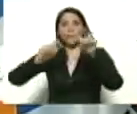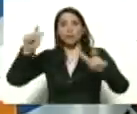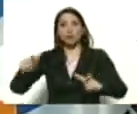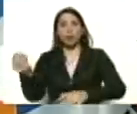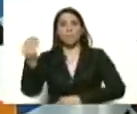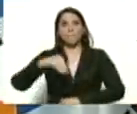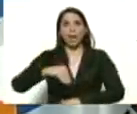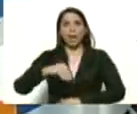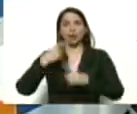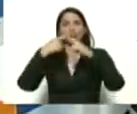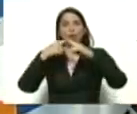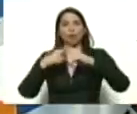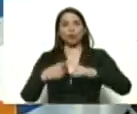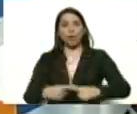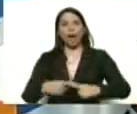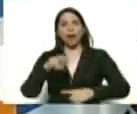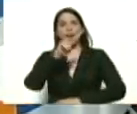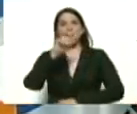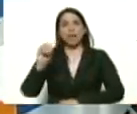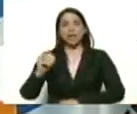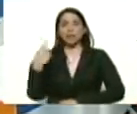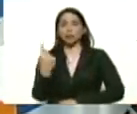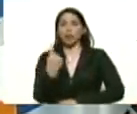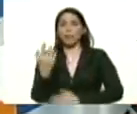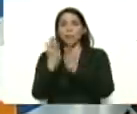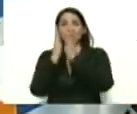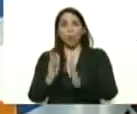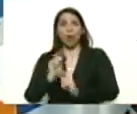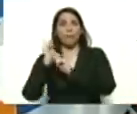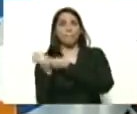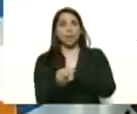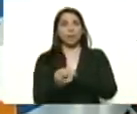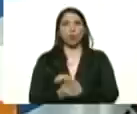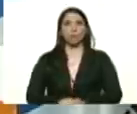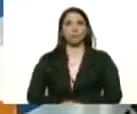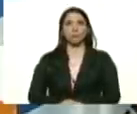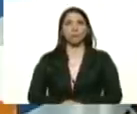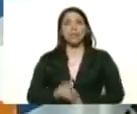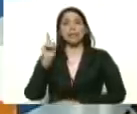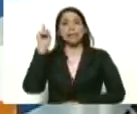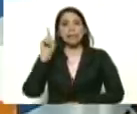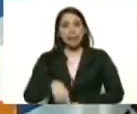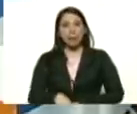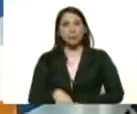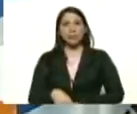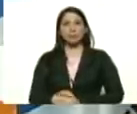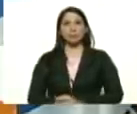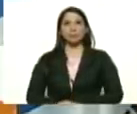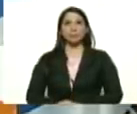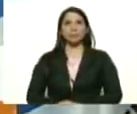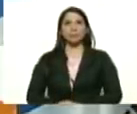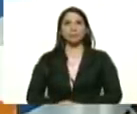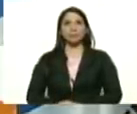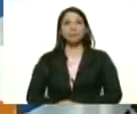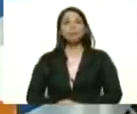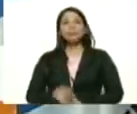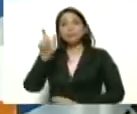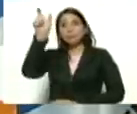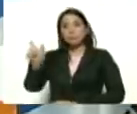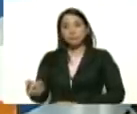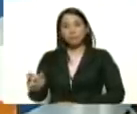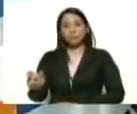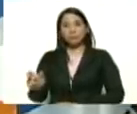20 solamente en dicha academia deportiva. Además, se determinó que una epidemiólogo de